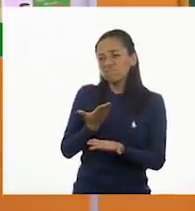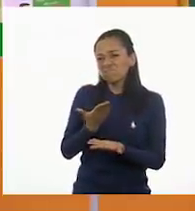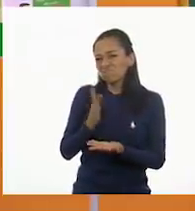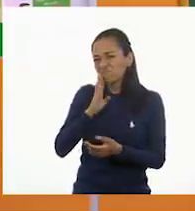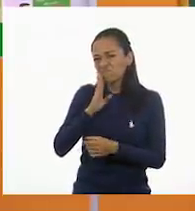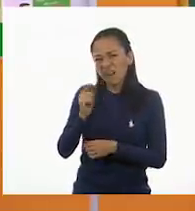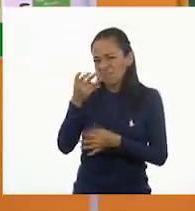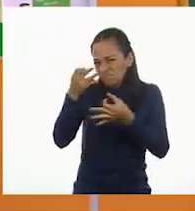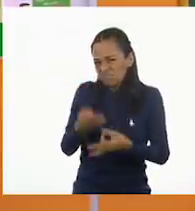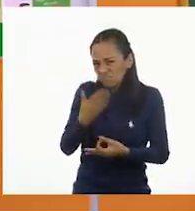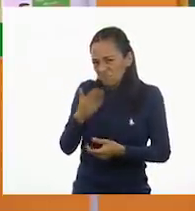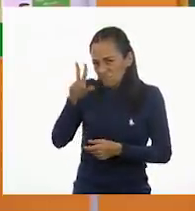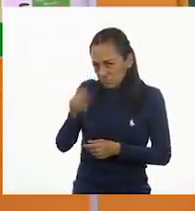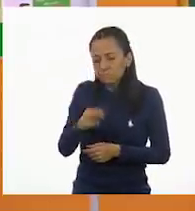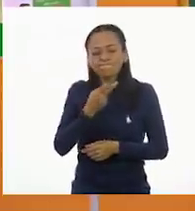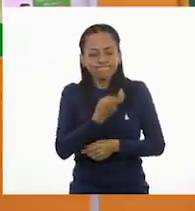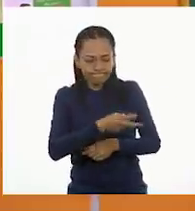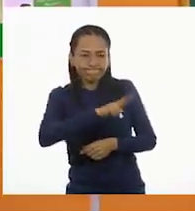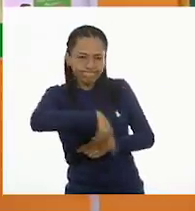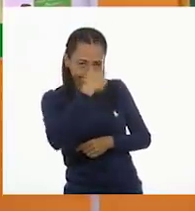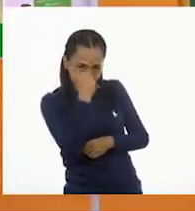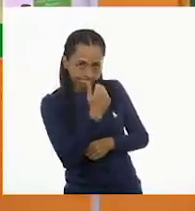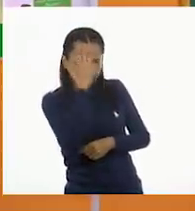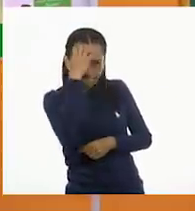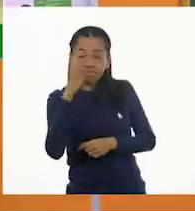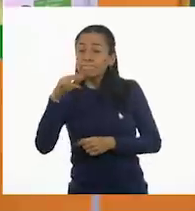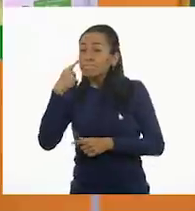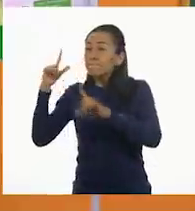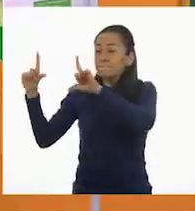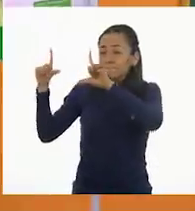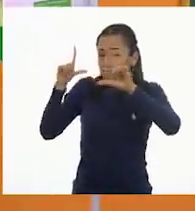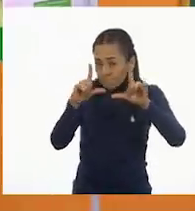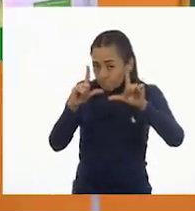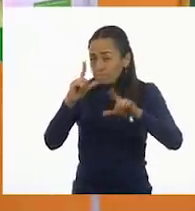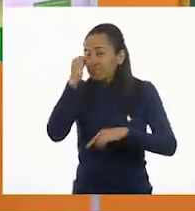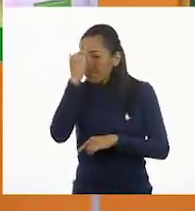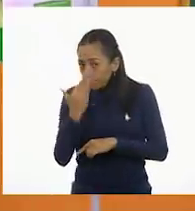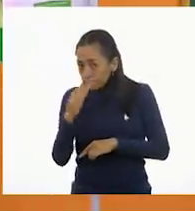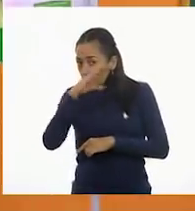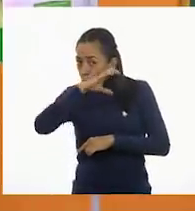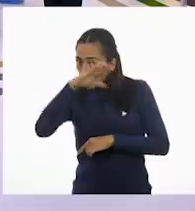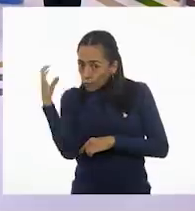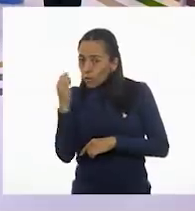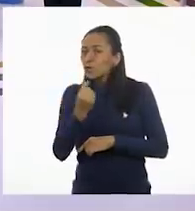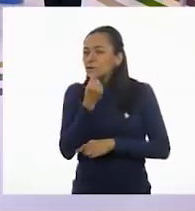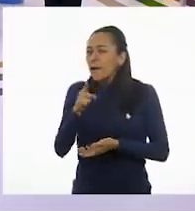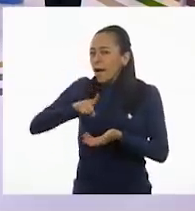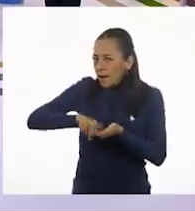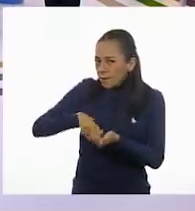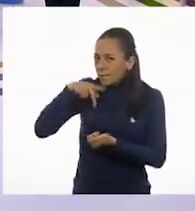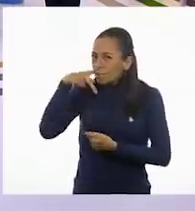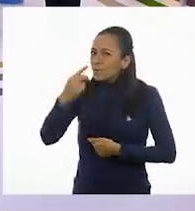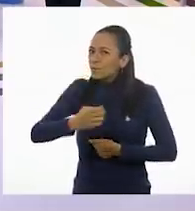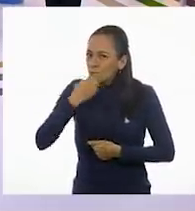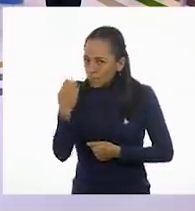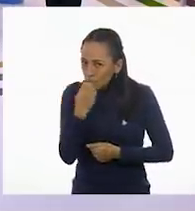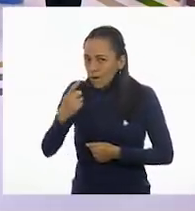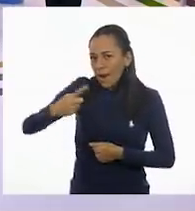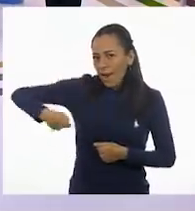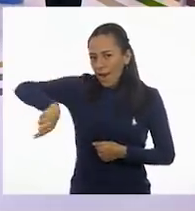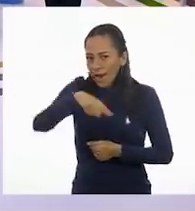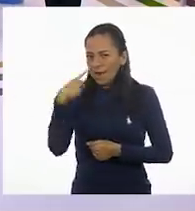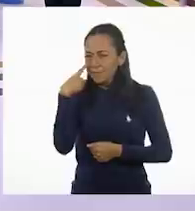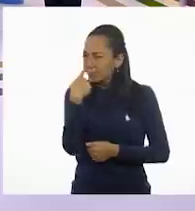unas imágenes de niñas y niños en la escuela tomando ciertas decisiones. Y ustedes van a seleccionar la tarjeta